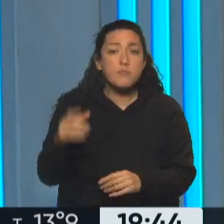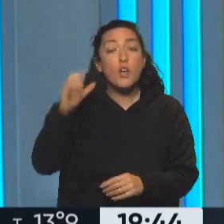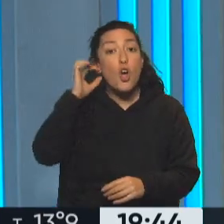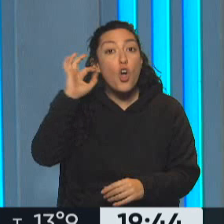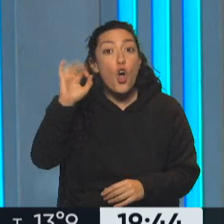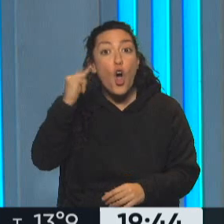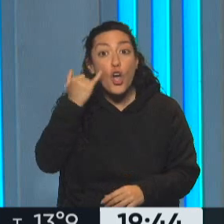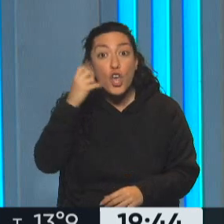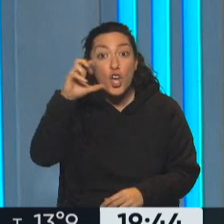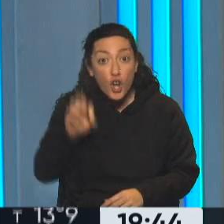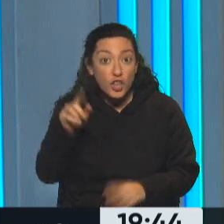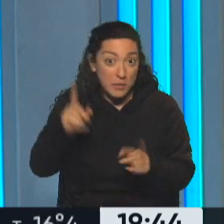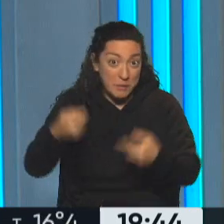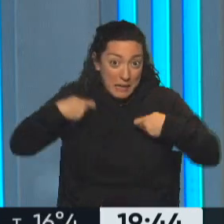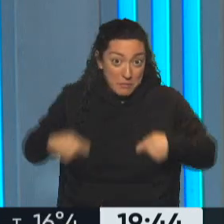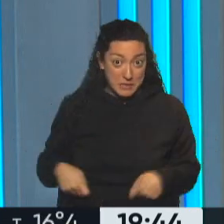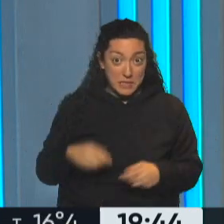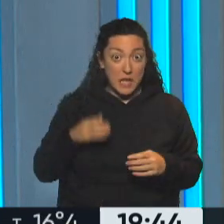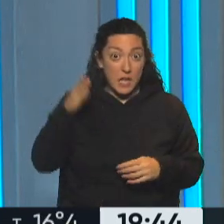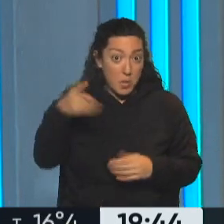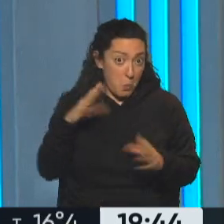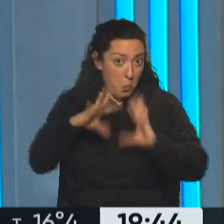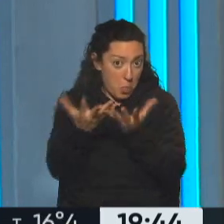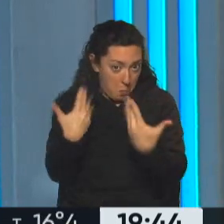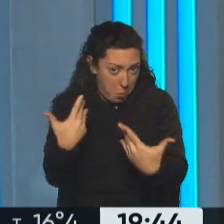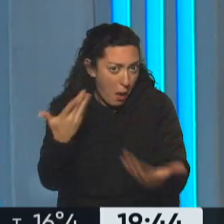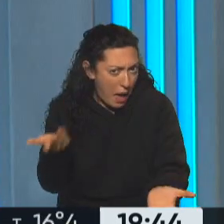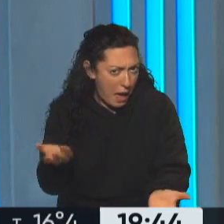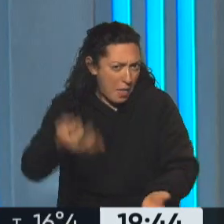que mañana se pone la camiseta y va al mundial. ¿Viste cómo está físicamente? Pero es impecable, además lo queremos.